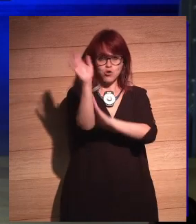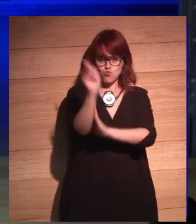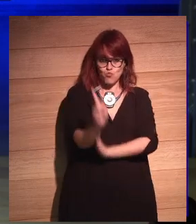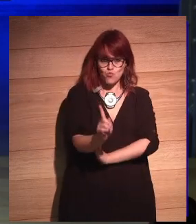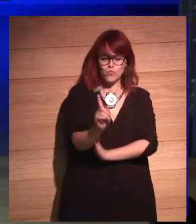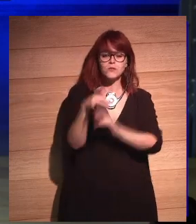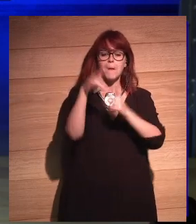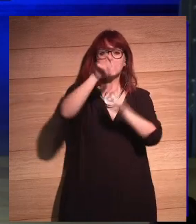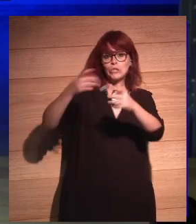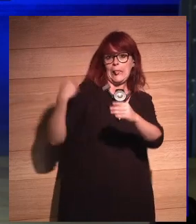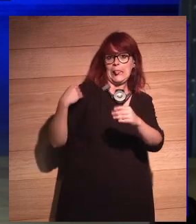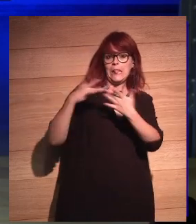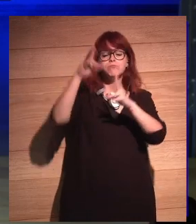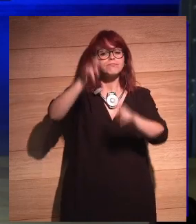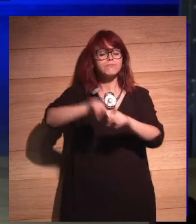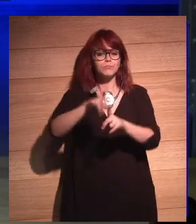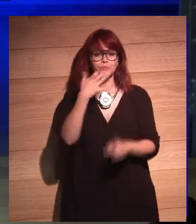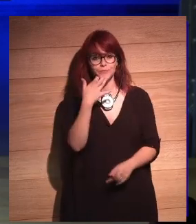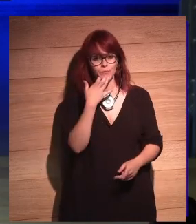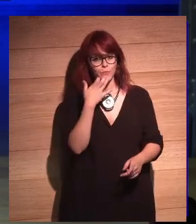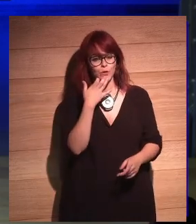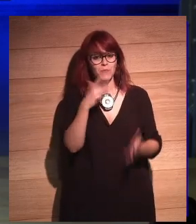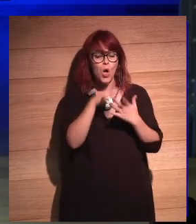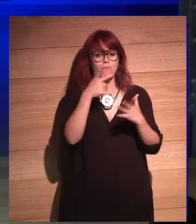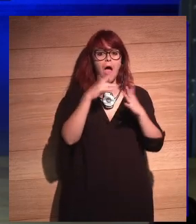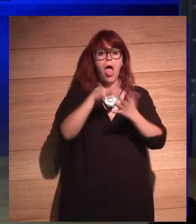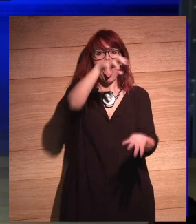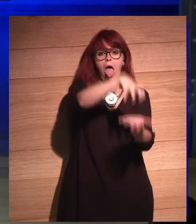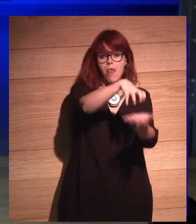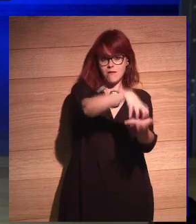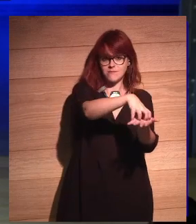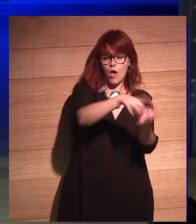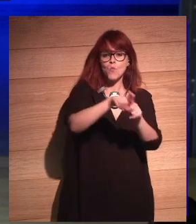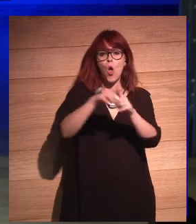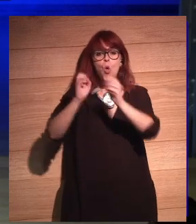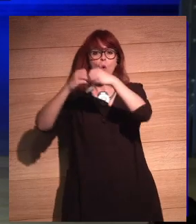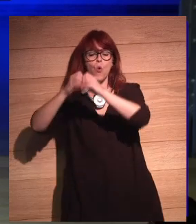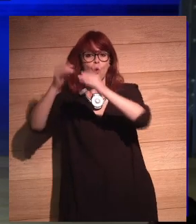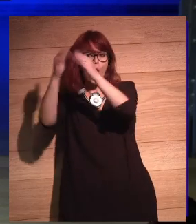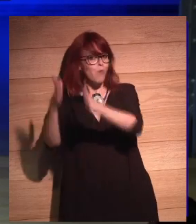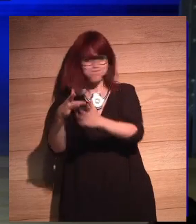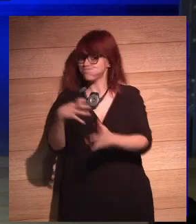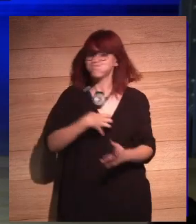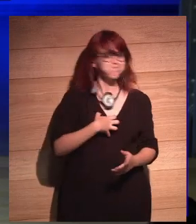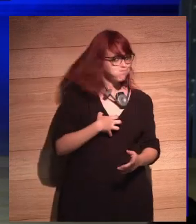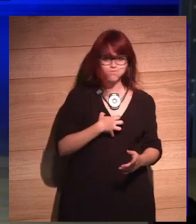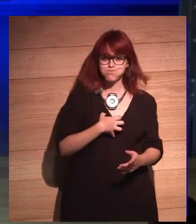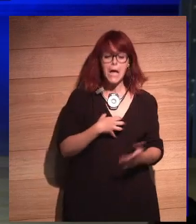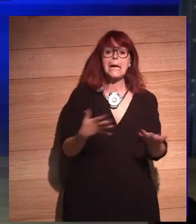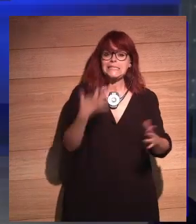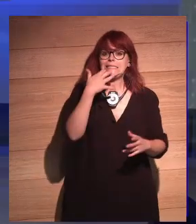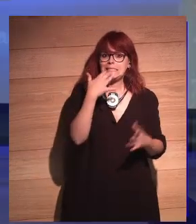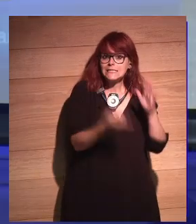la gente nos pregunta, pues, ¿por qué no está con Alexa, con Google Home? No, no se puede, porque si se